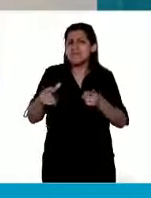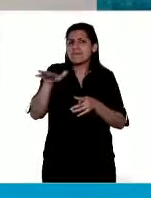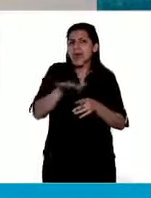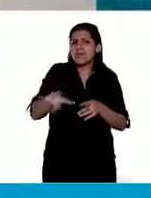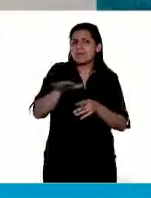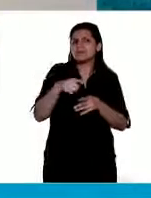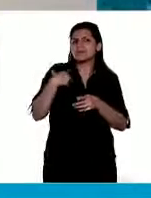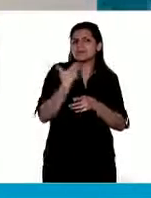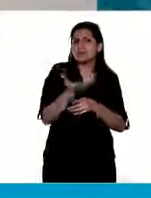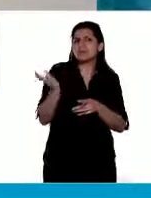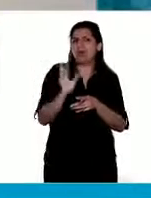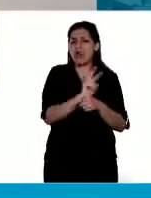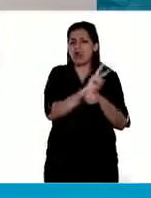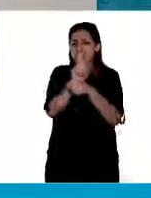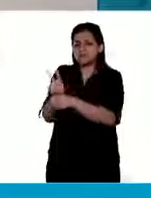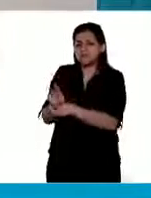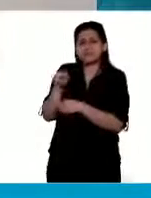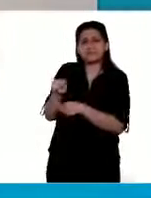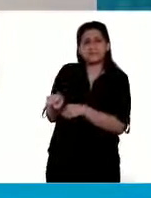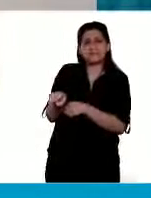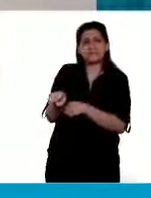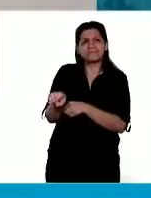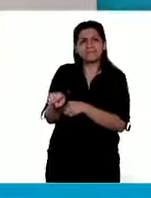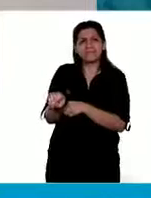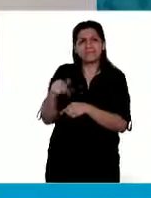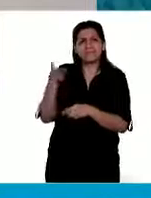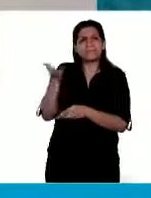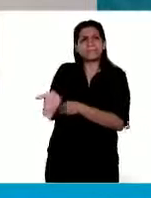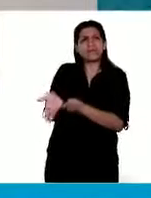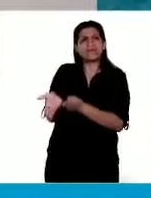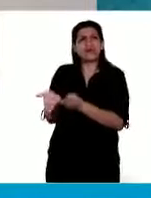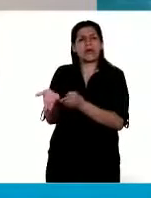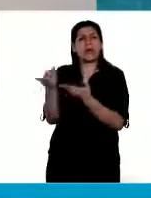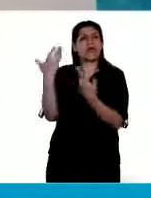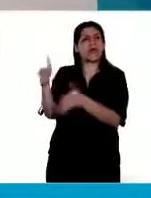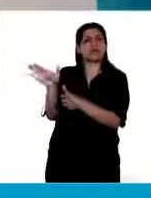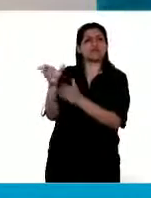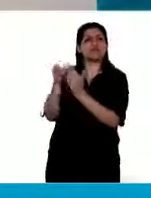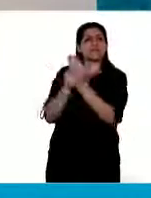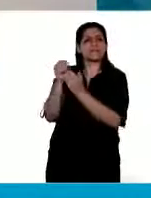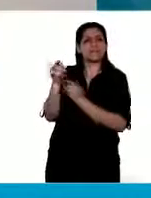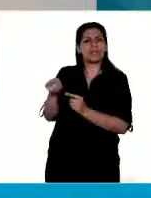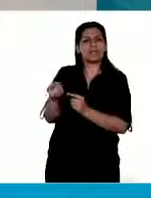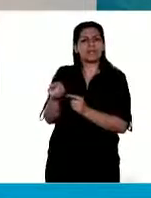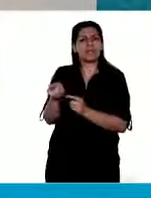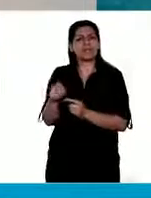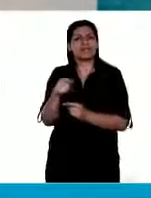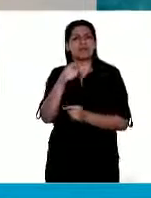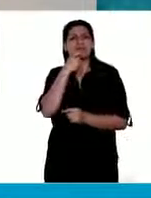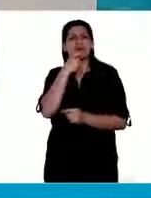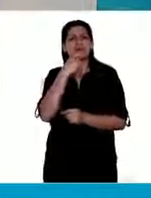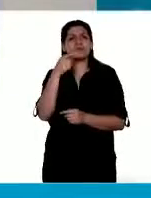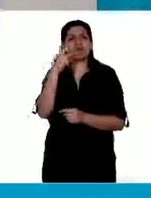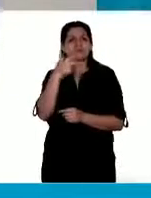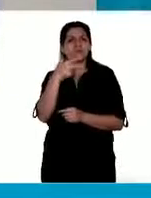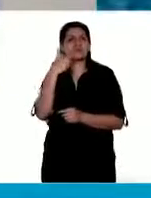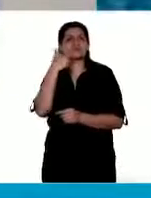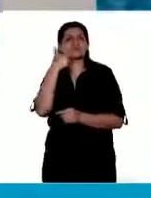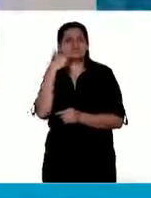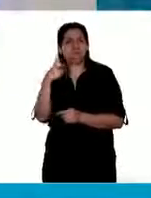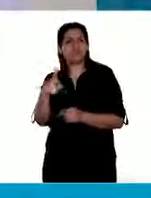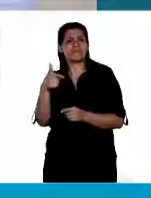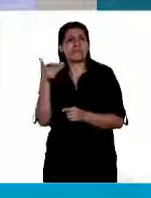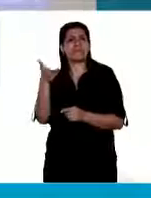que cobijan ustedes, que son los que le piden la renuncia a los ministros, como el 3 de septiembre, la CETEP